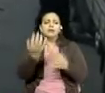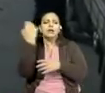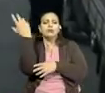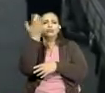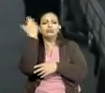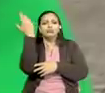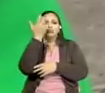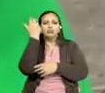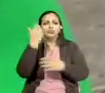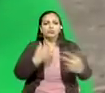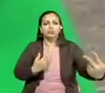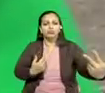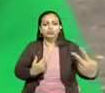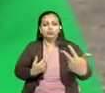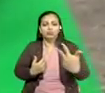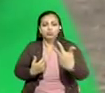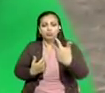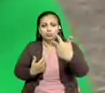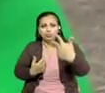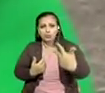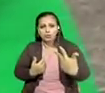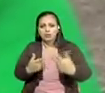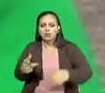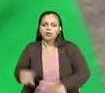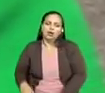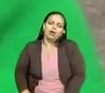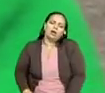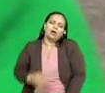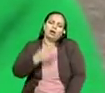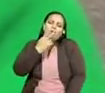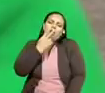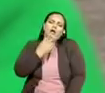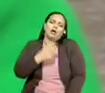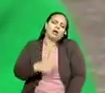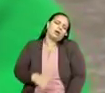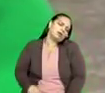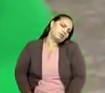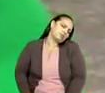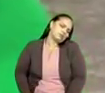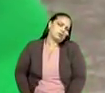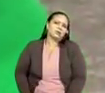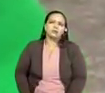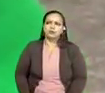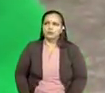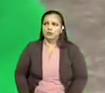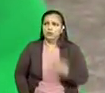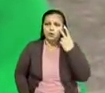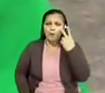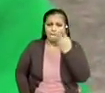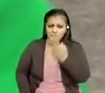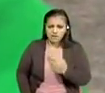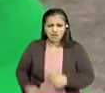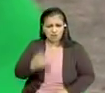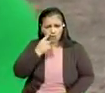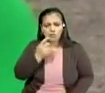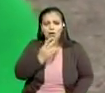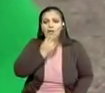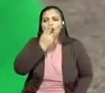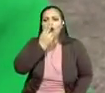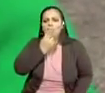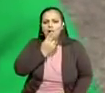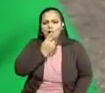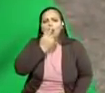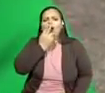vida. Pero para venir a nosotros sí estaba respirando, ya hasta llegar ambulancia, todo eso, mejor ya